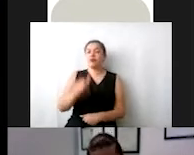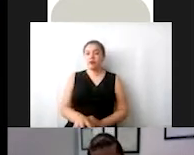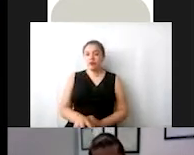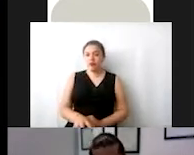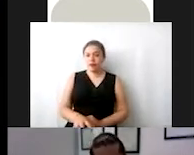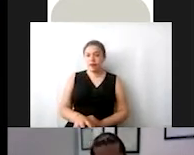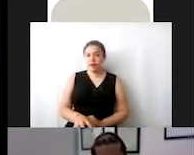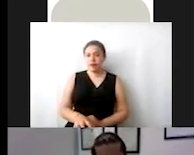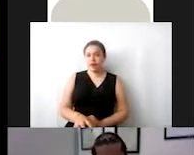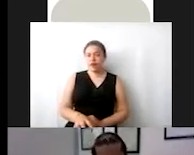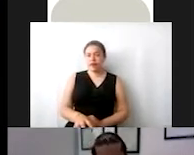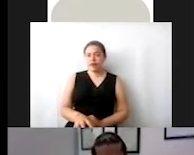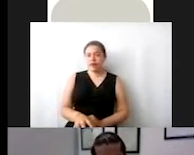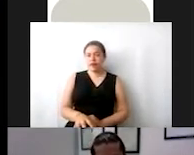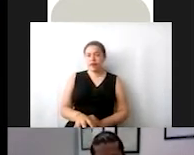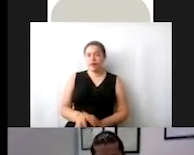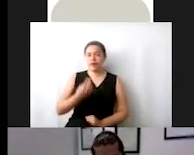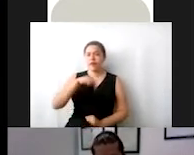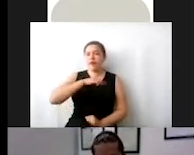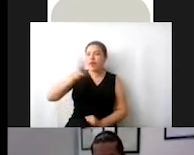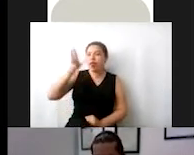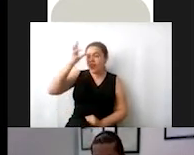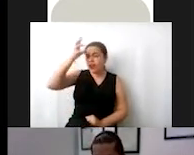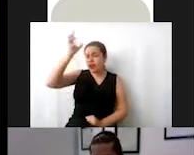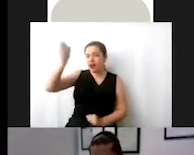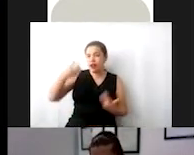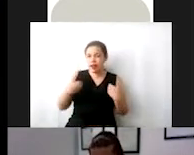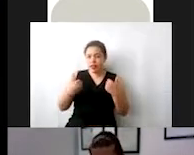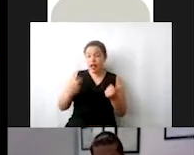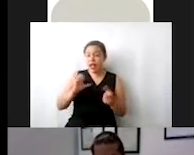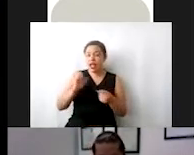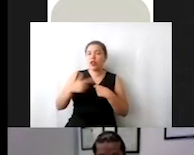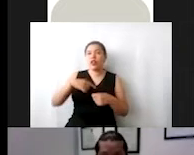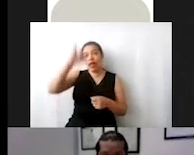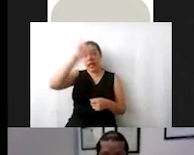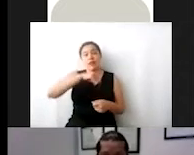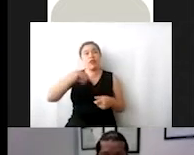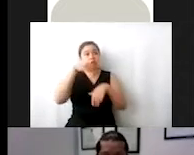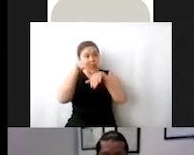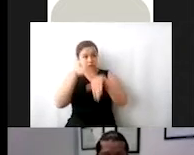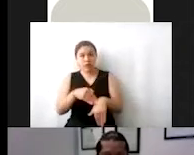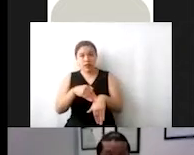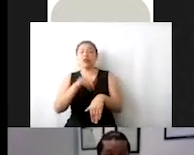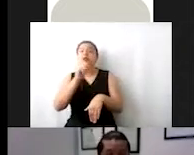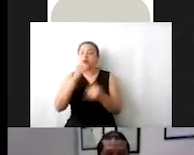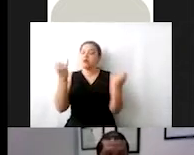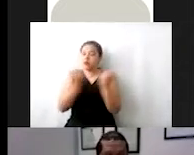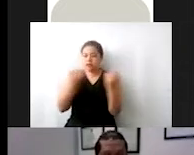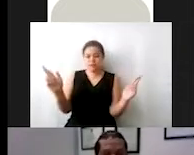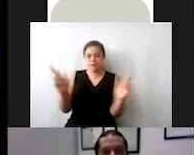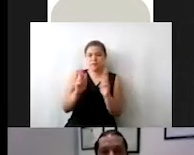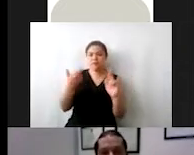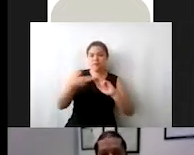entendemos que por definición, si hay una subordinación, entonces se da la relación laboral. De tal